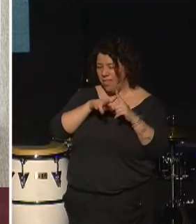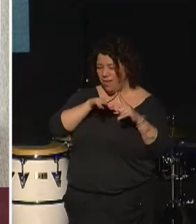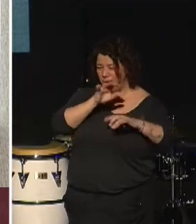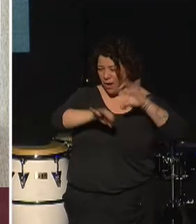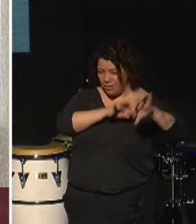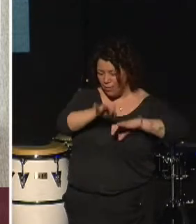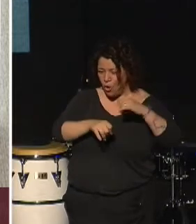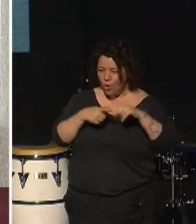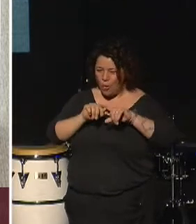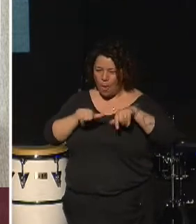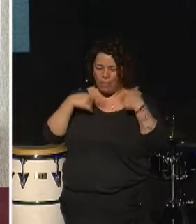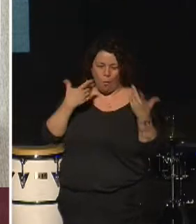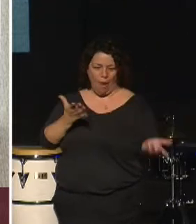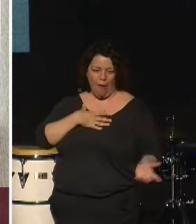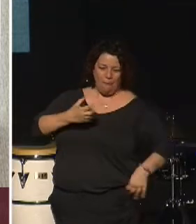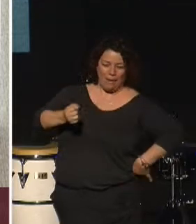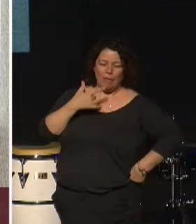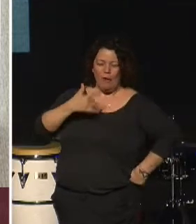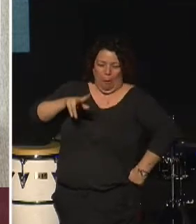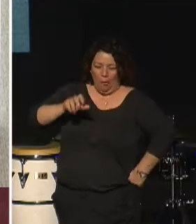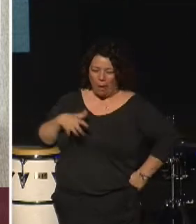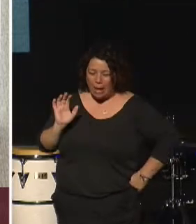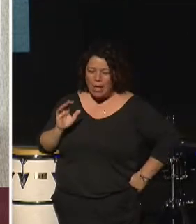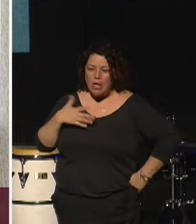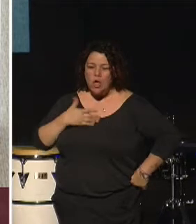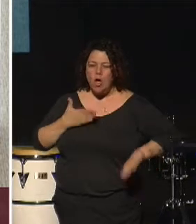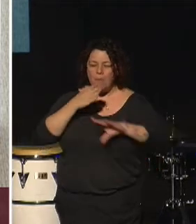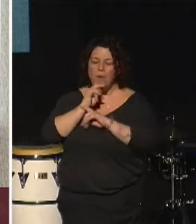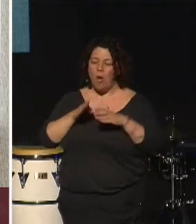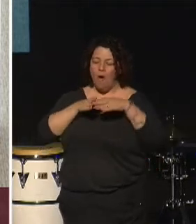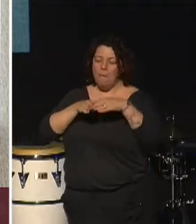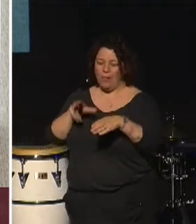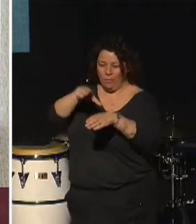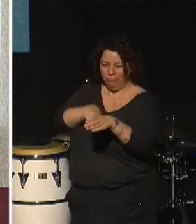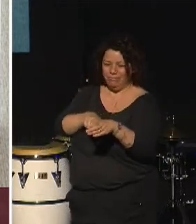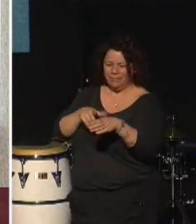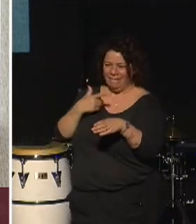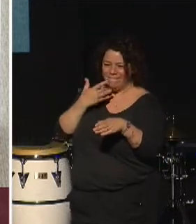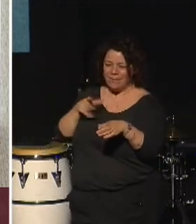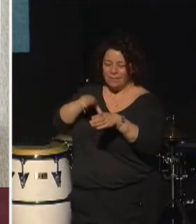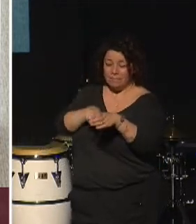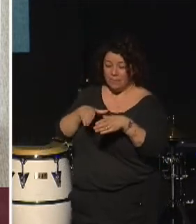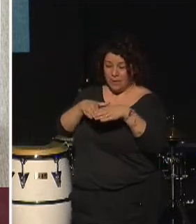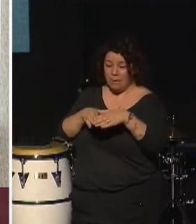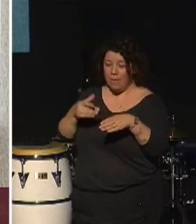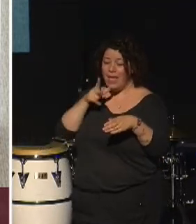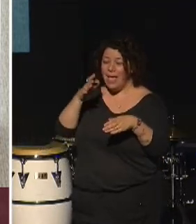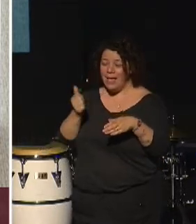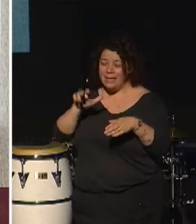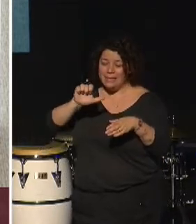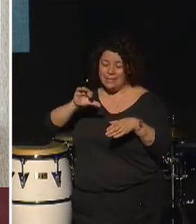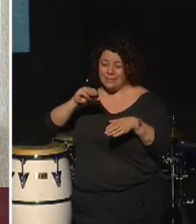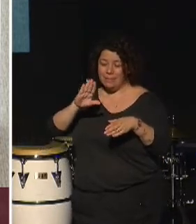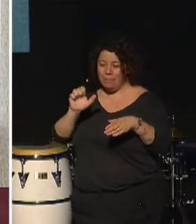venirme arriba, hacerme la valiente y decir, vale, yo me voy a ir en el barco, en el buque. Este buque es el Hespérides, que es